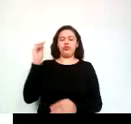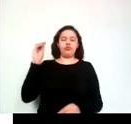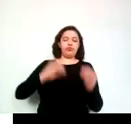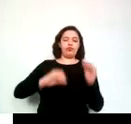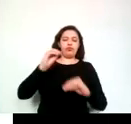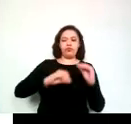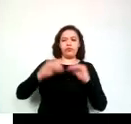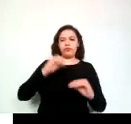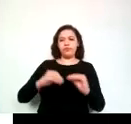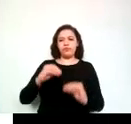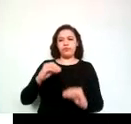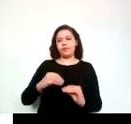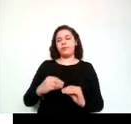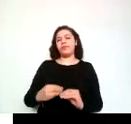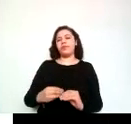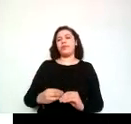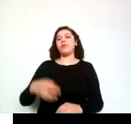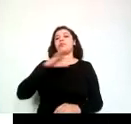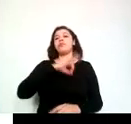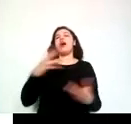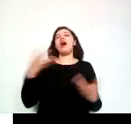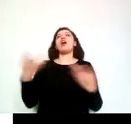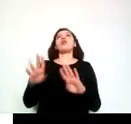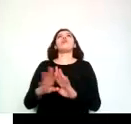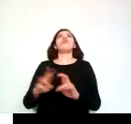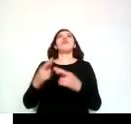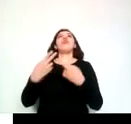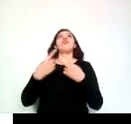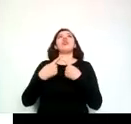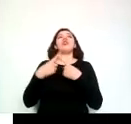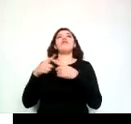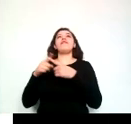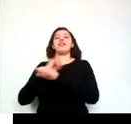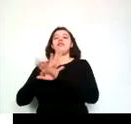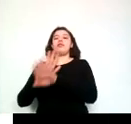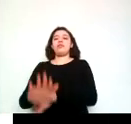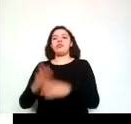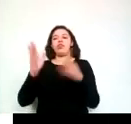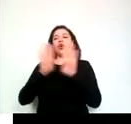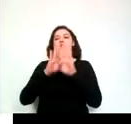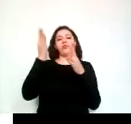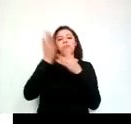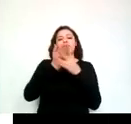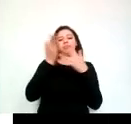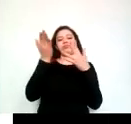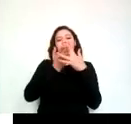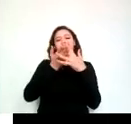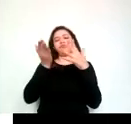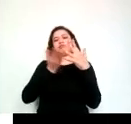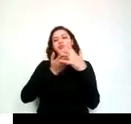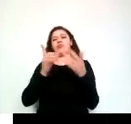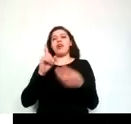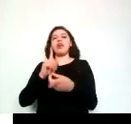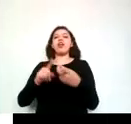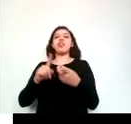colaboradores, podamos hacer, digamos, diferentes cortes de la información y entender claramente en dónde está